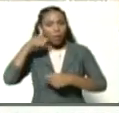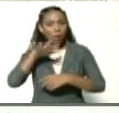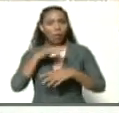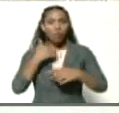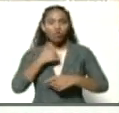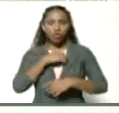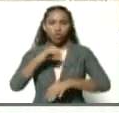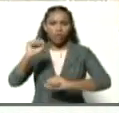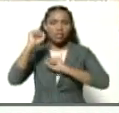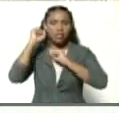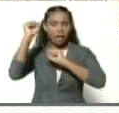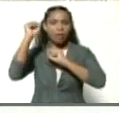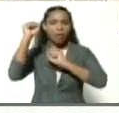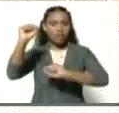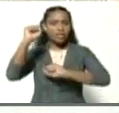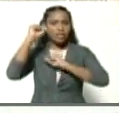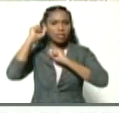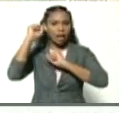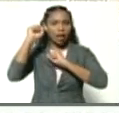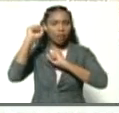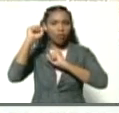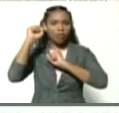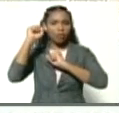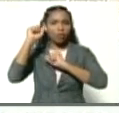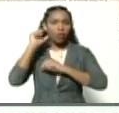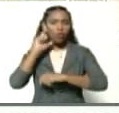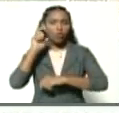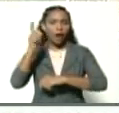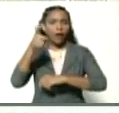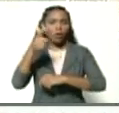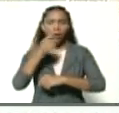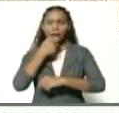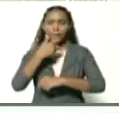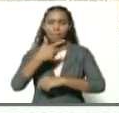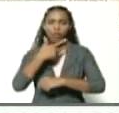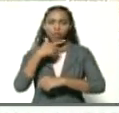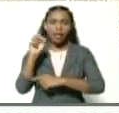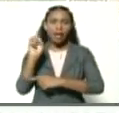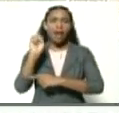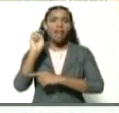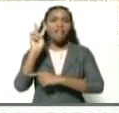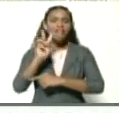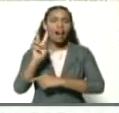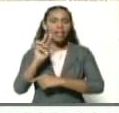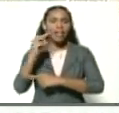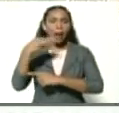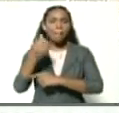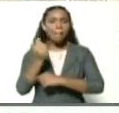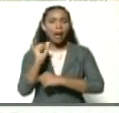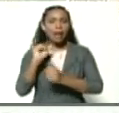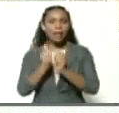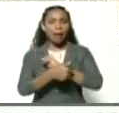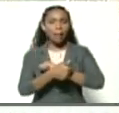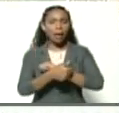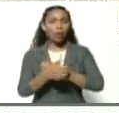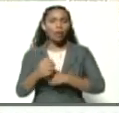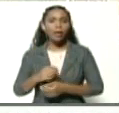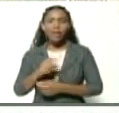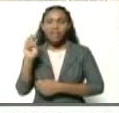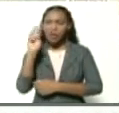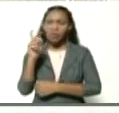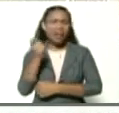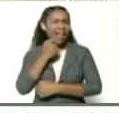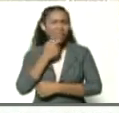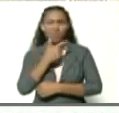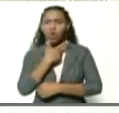Venceremos. Venceremos, Valle de la Pascua. Hermosa Valle de la Pascua. Venezuela es muy hermosa. Muy,